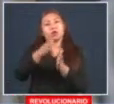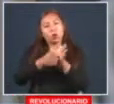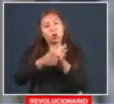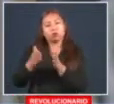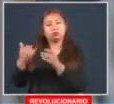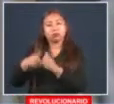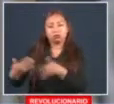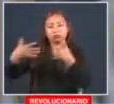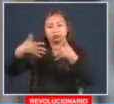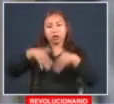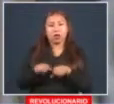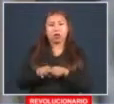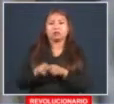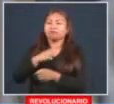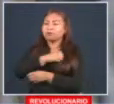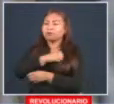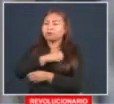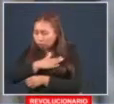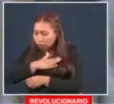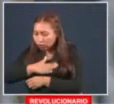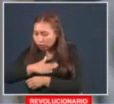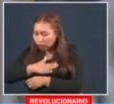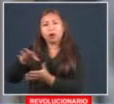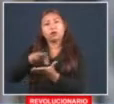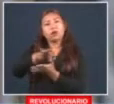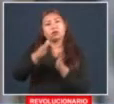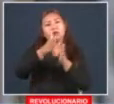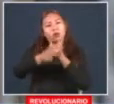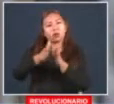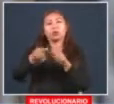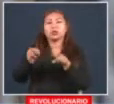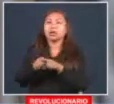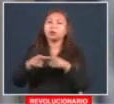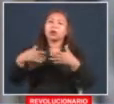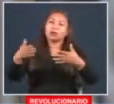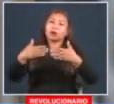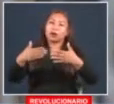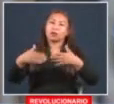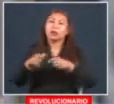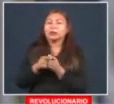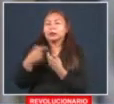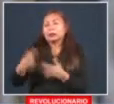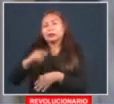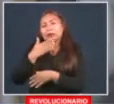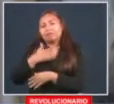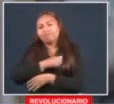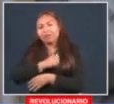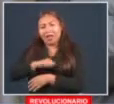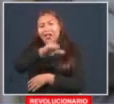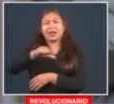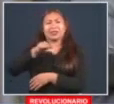colonense, ¿sí?, y al país, si en un momento se han sentido ofendidos por las actitudes de Jairo